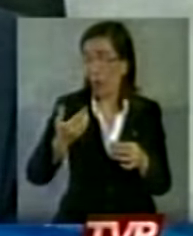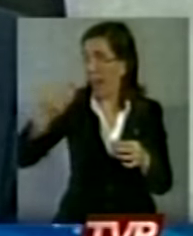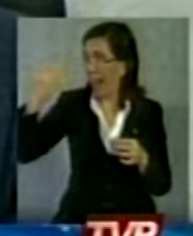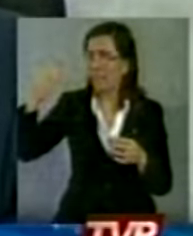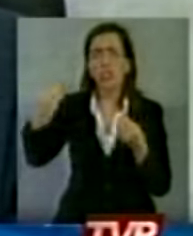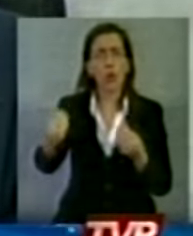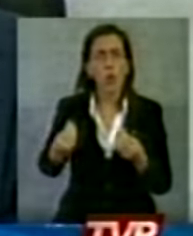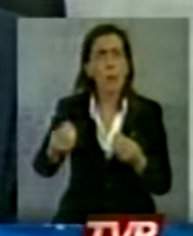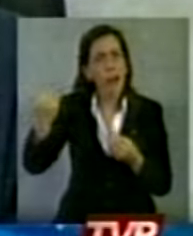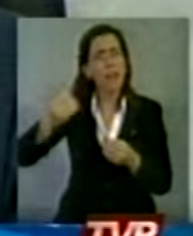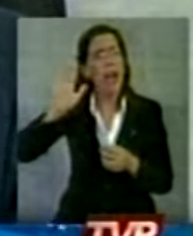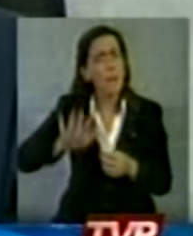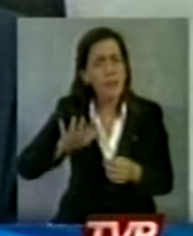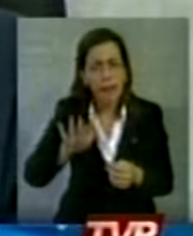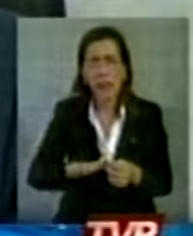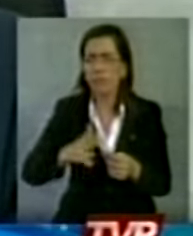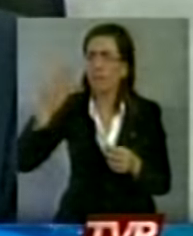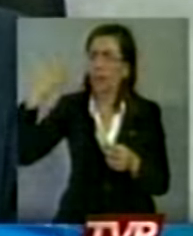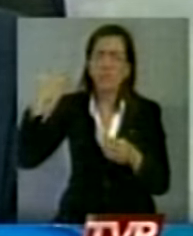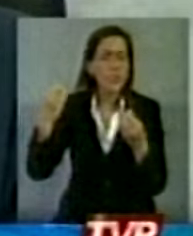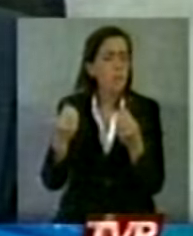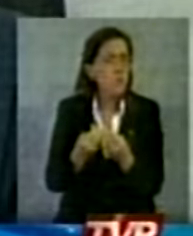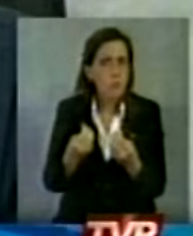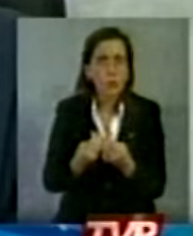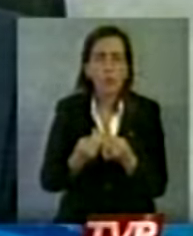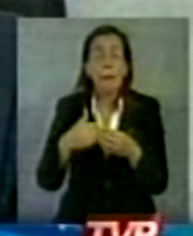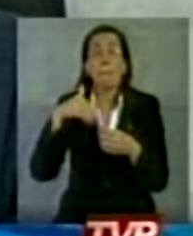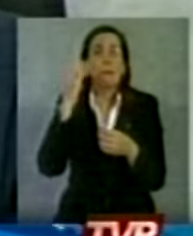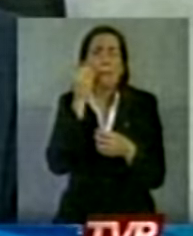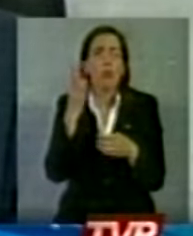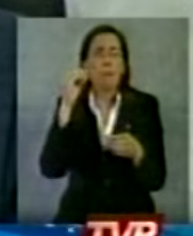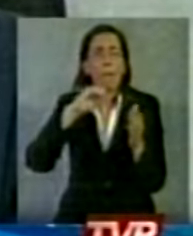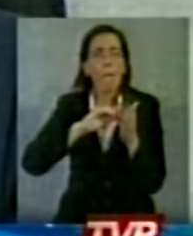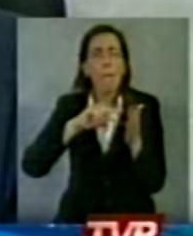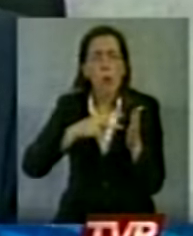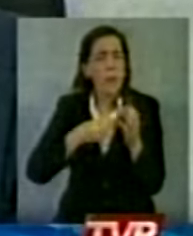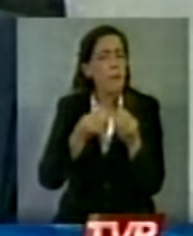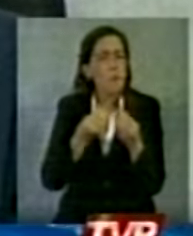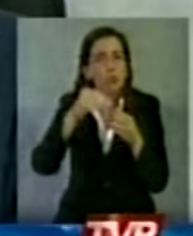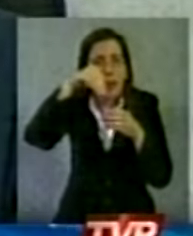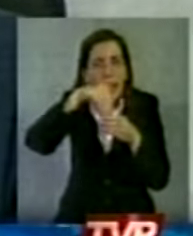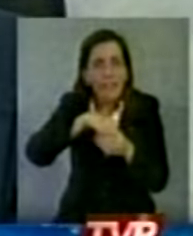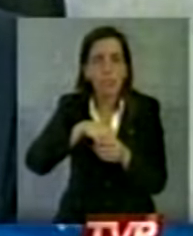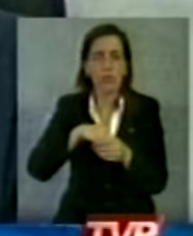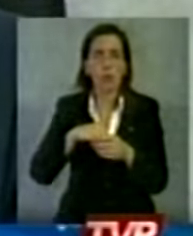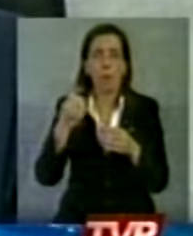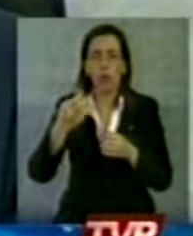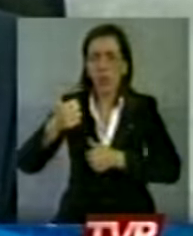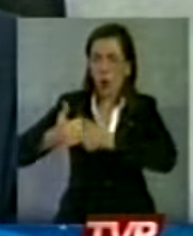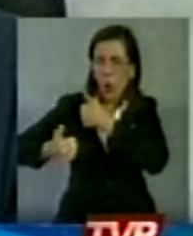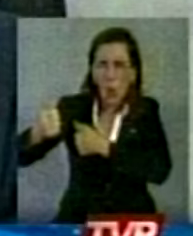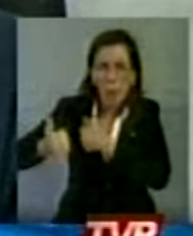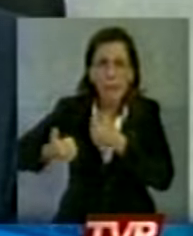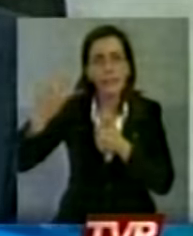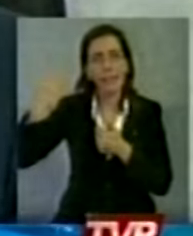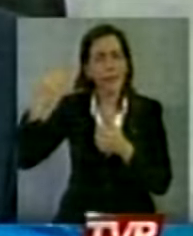amenazas externas y mucho más severas aún de tipo internas, que provenían de las rivalidades propias